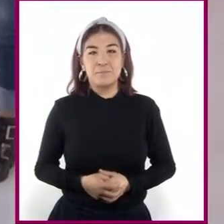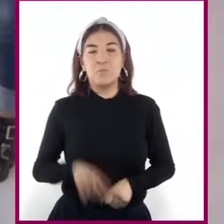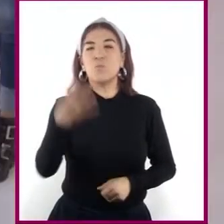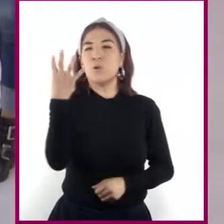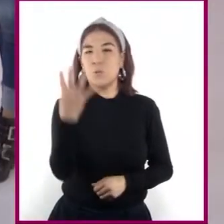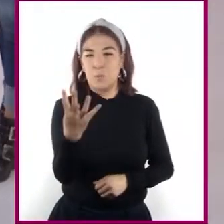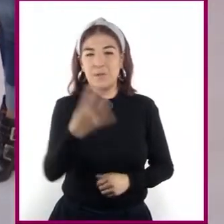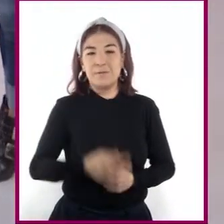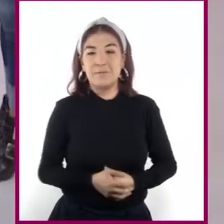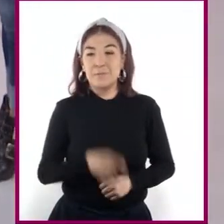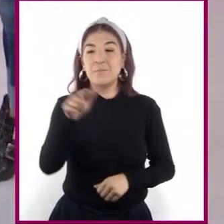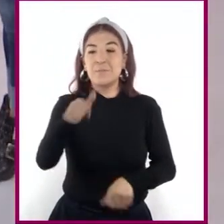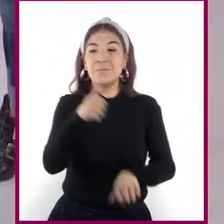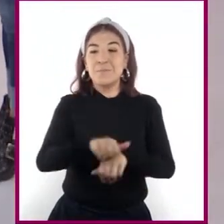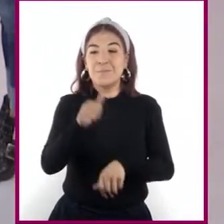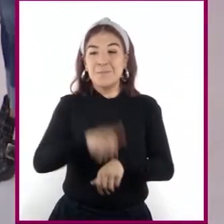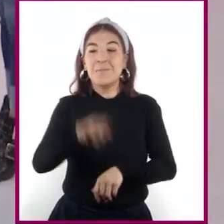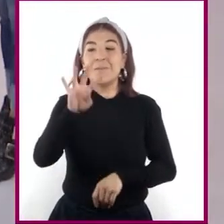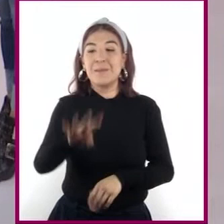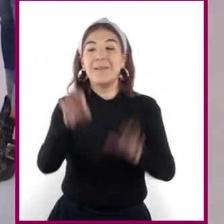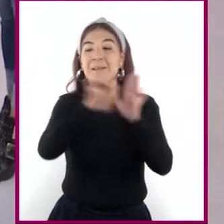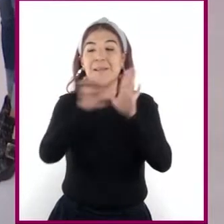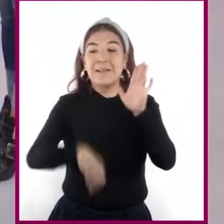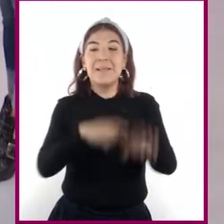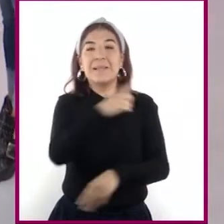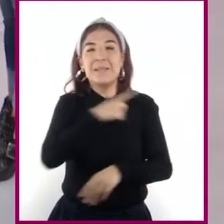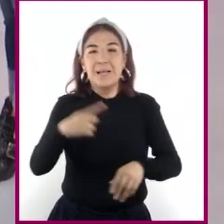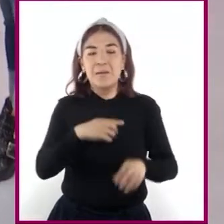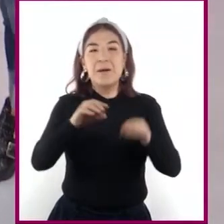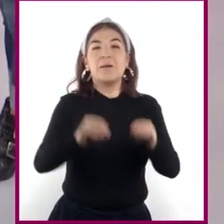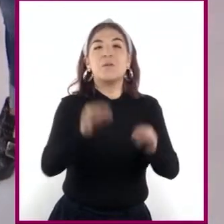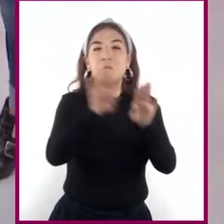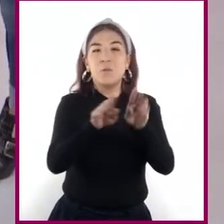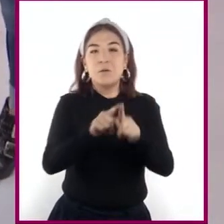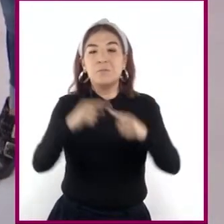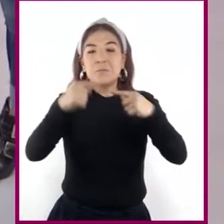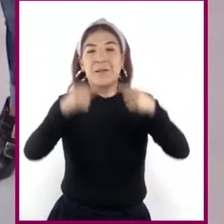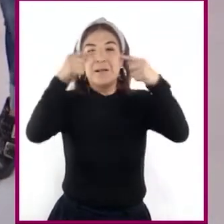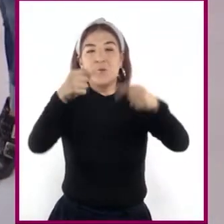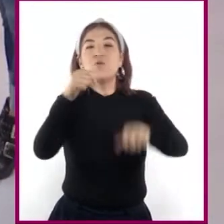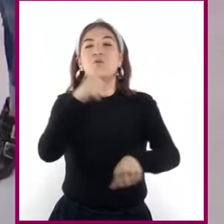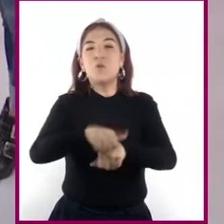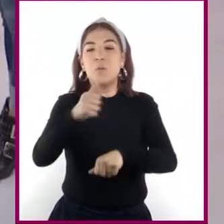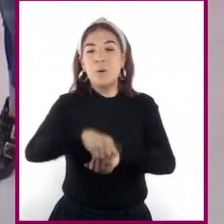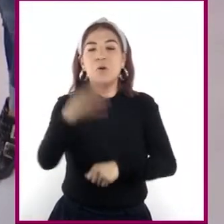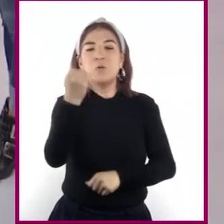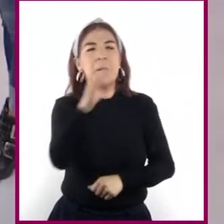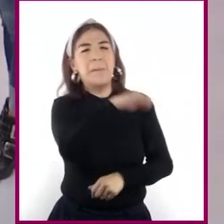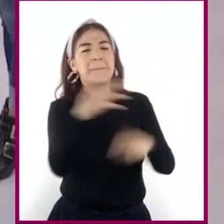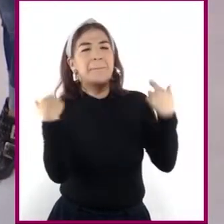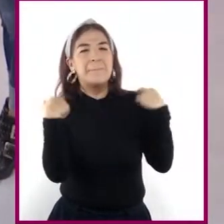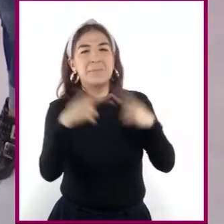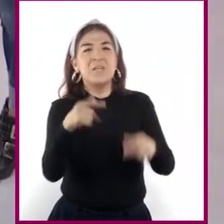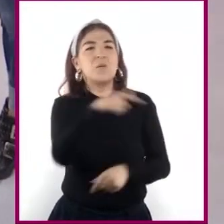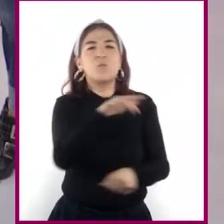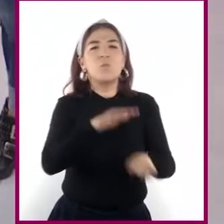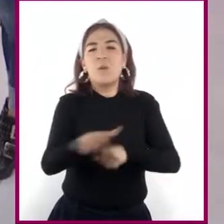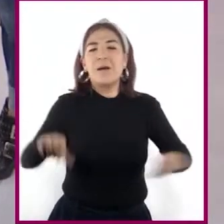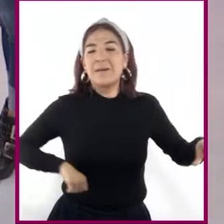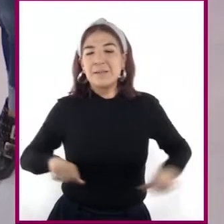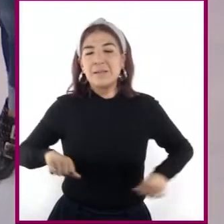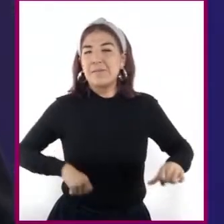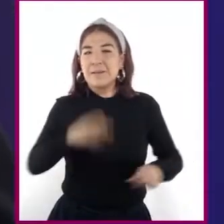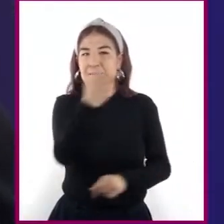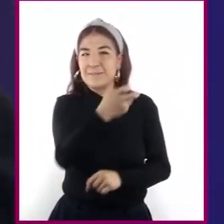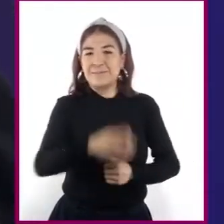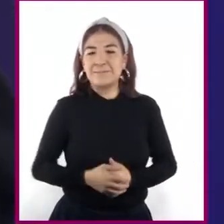4. El dado marcó 4, es decir que debemos acomodarnos en la casilla 9. Profesora Irina, ¿qué reto corresponde a